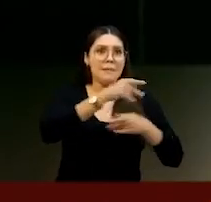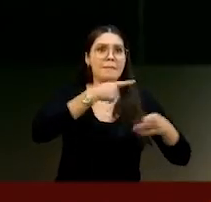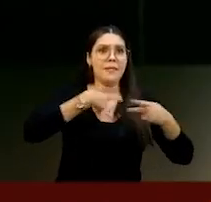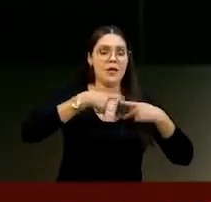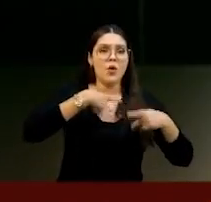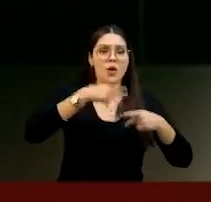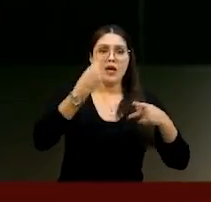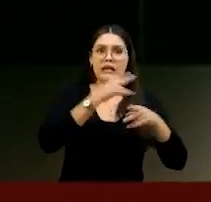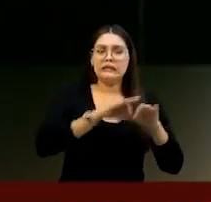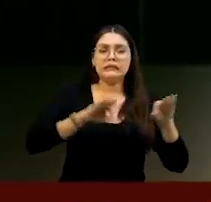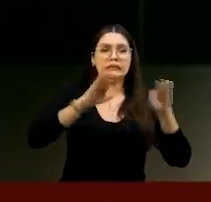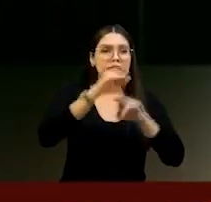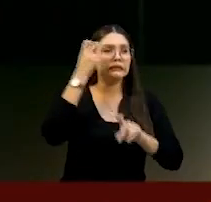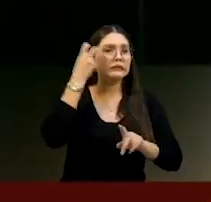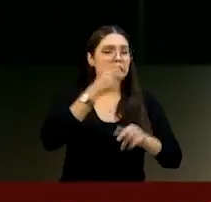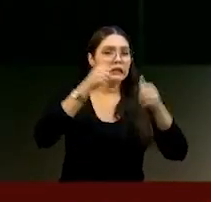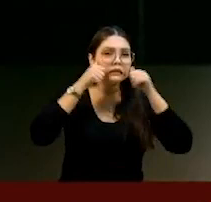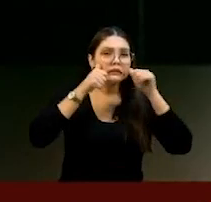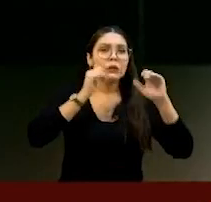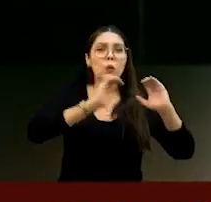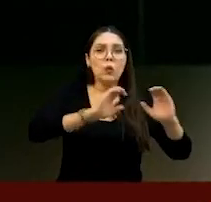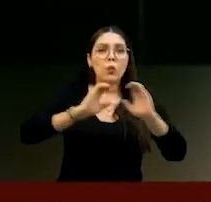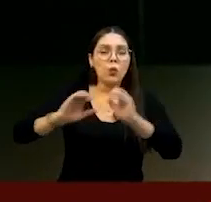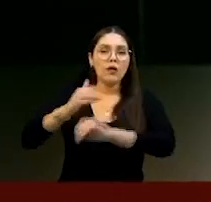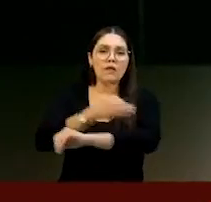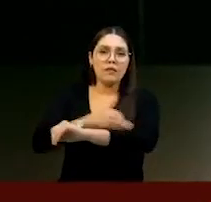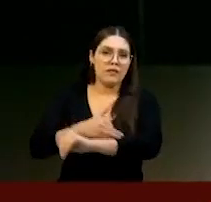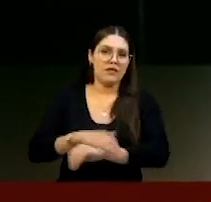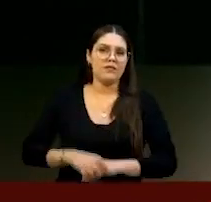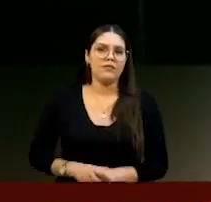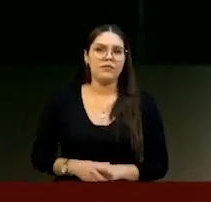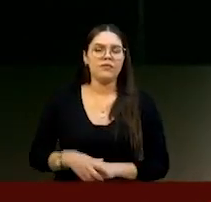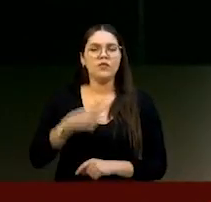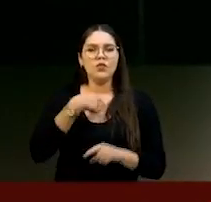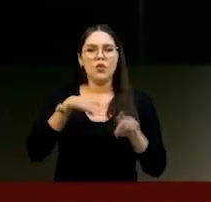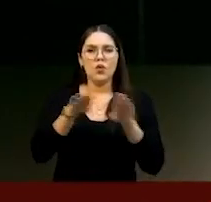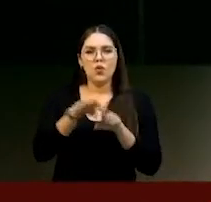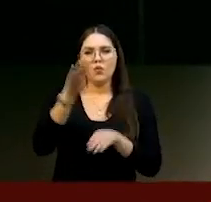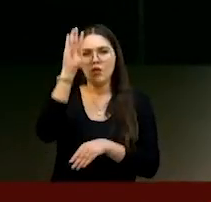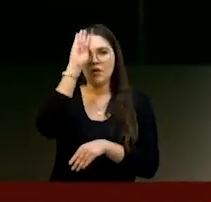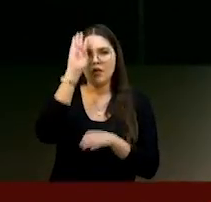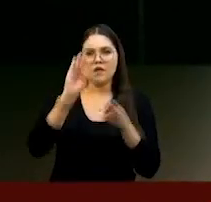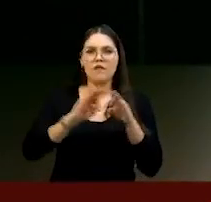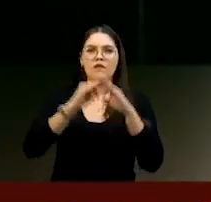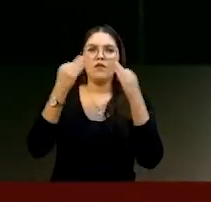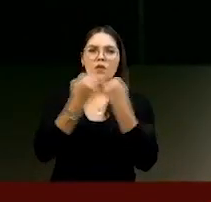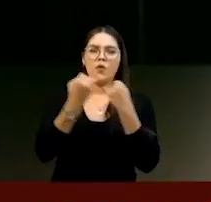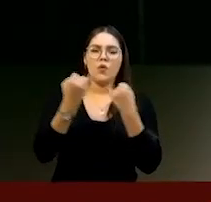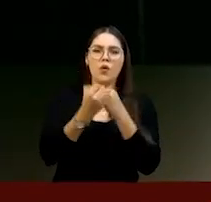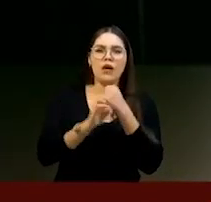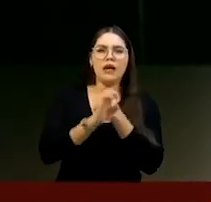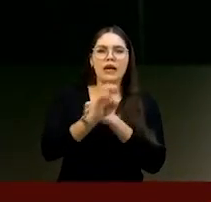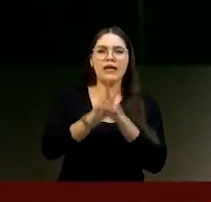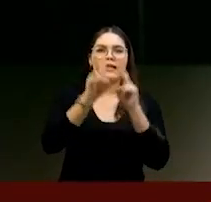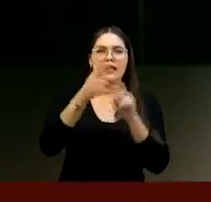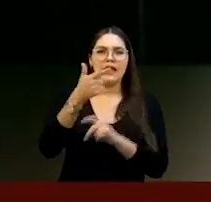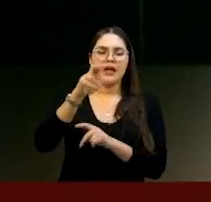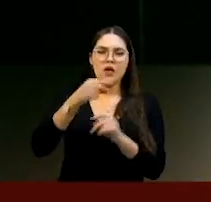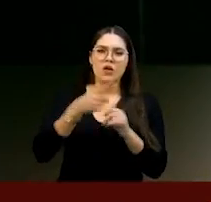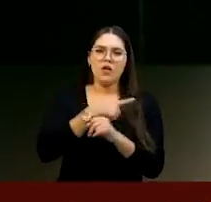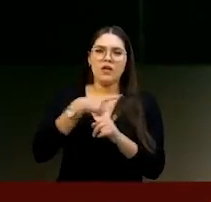evidencia es muy contundente Cómo generar medidas para cerrar las brechas de empleo por por género como esta